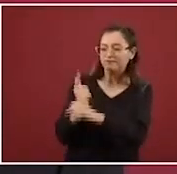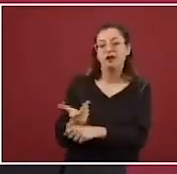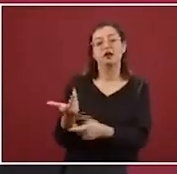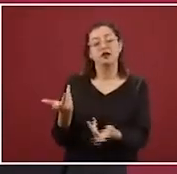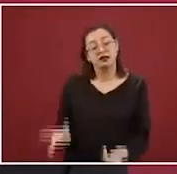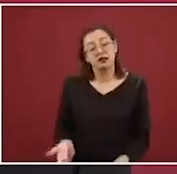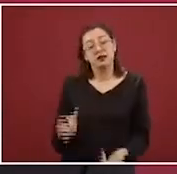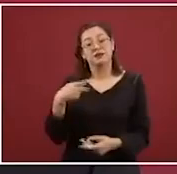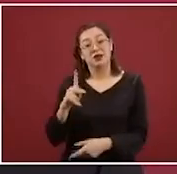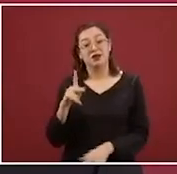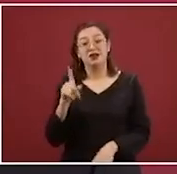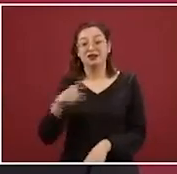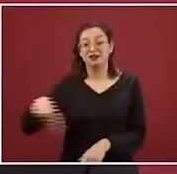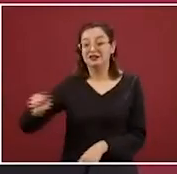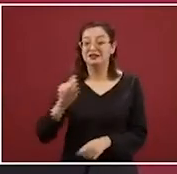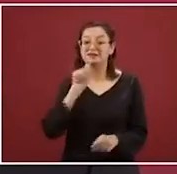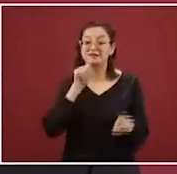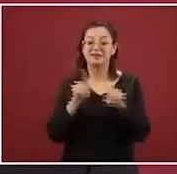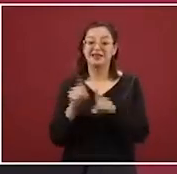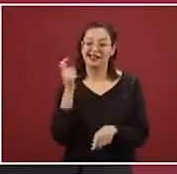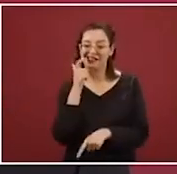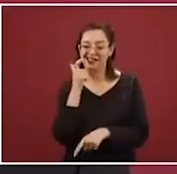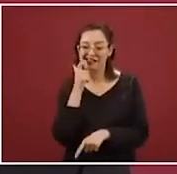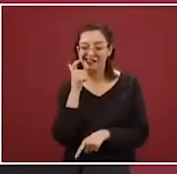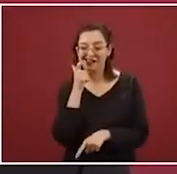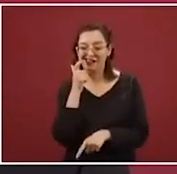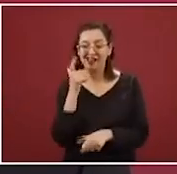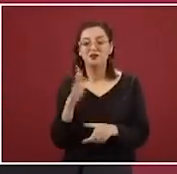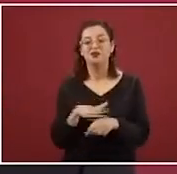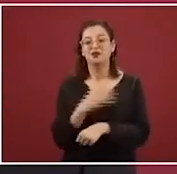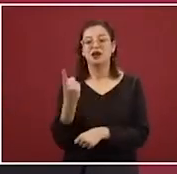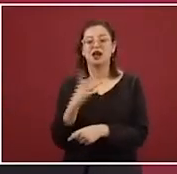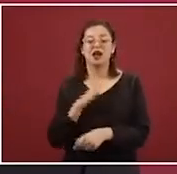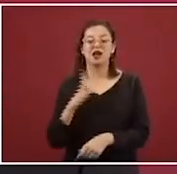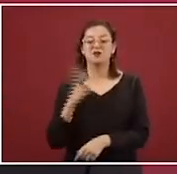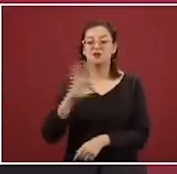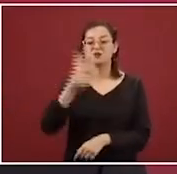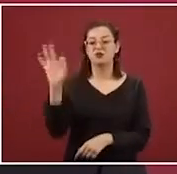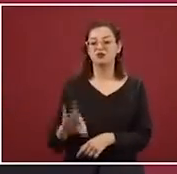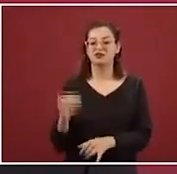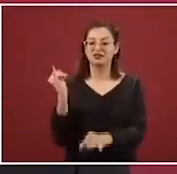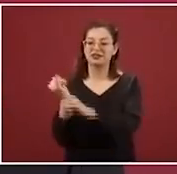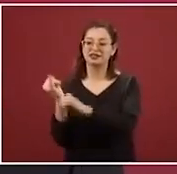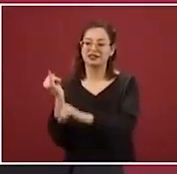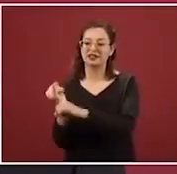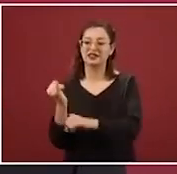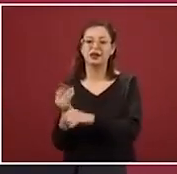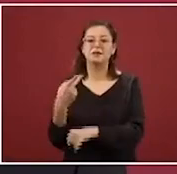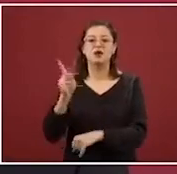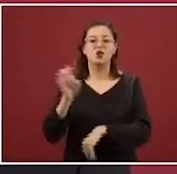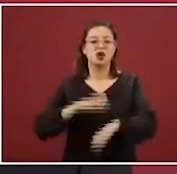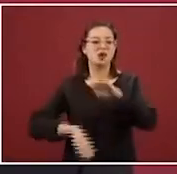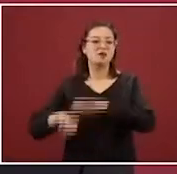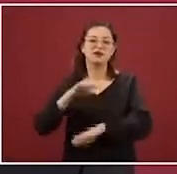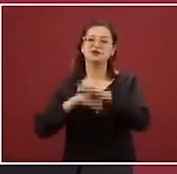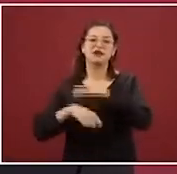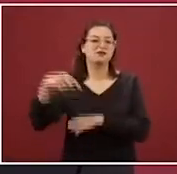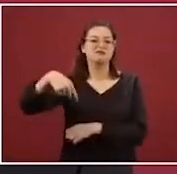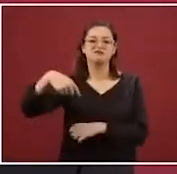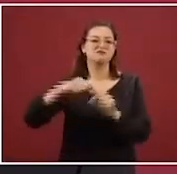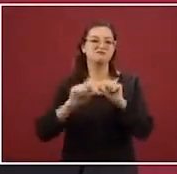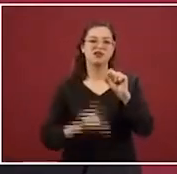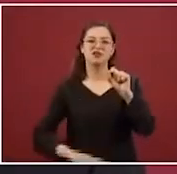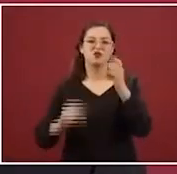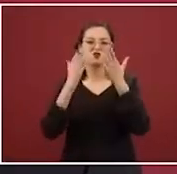normalmente la promoción la hacen en México, sobre todo por internet, pero las empresas están en el extranjero y